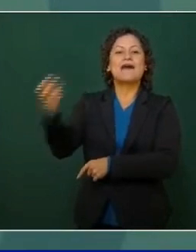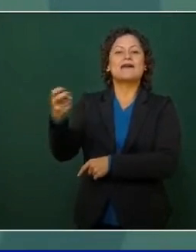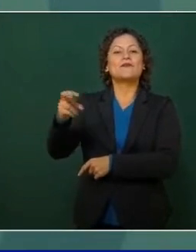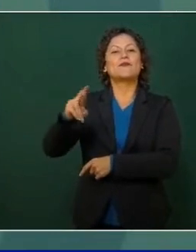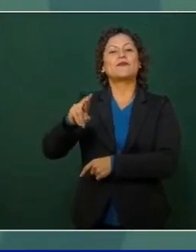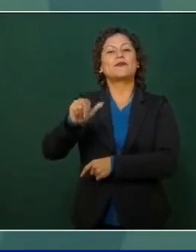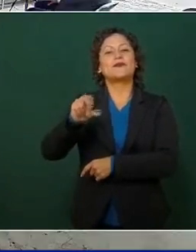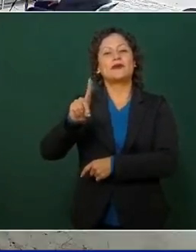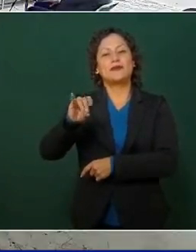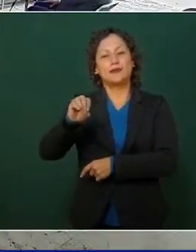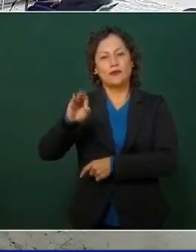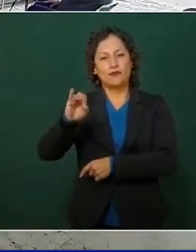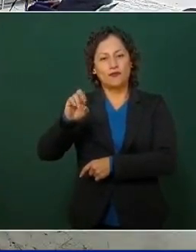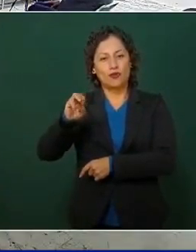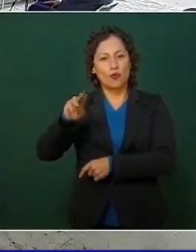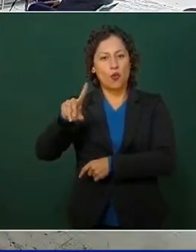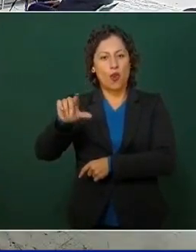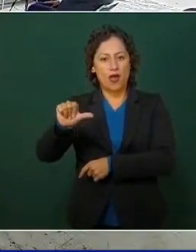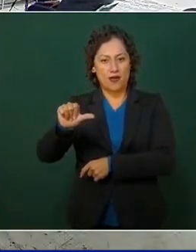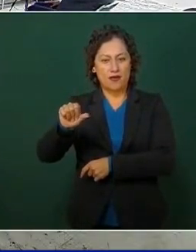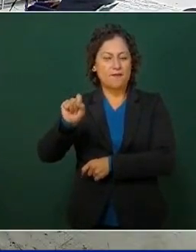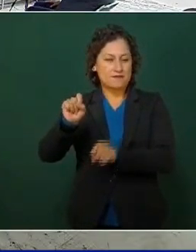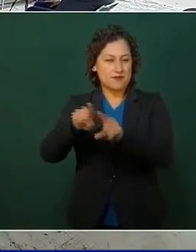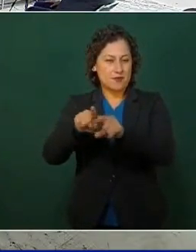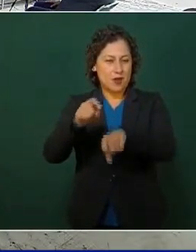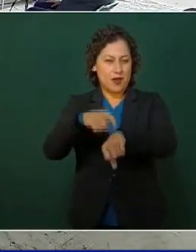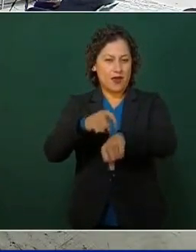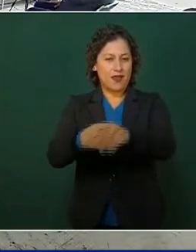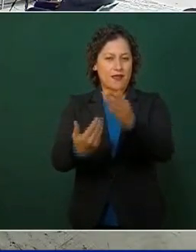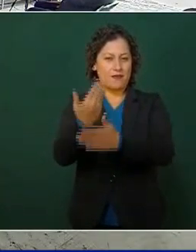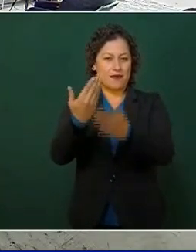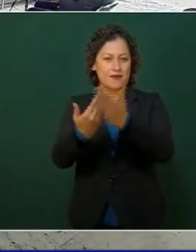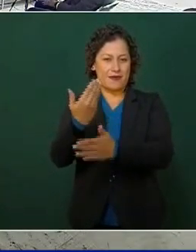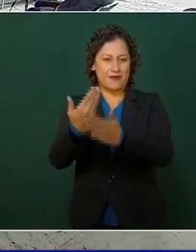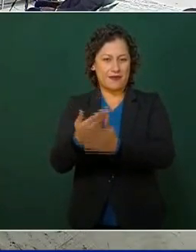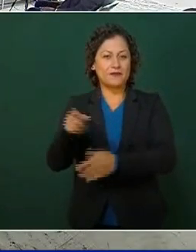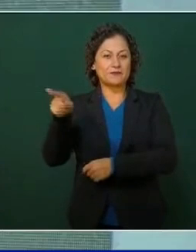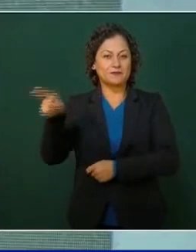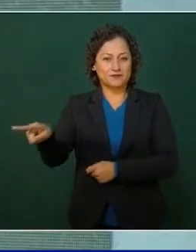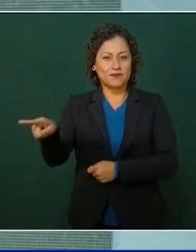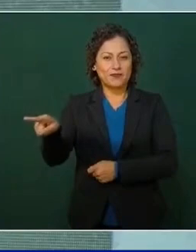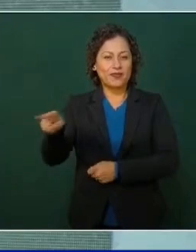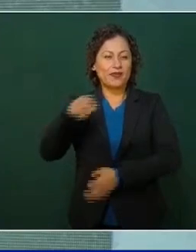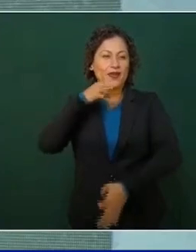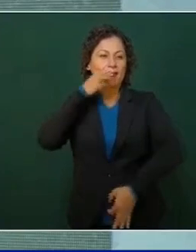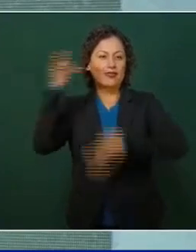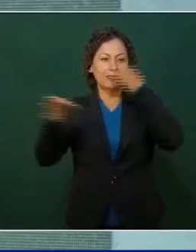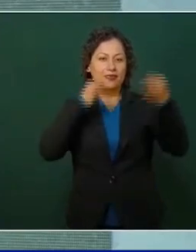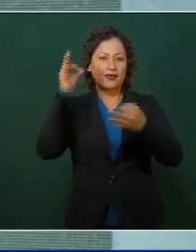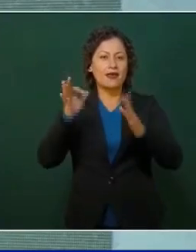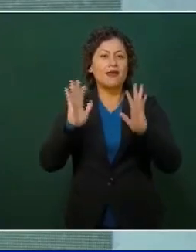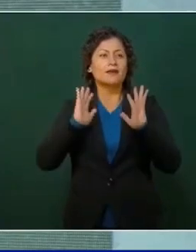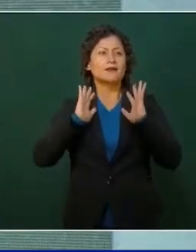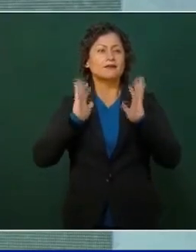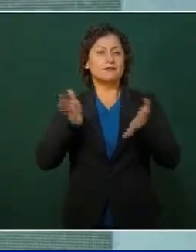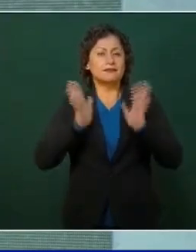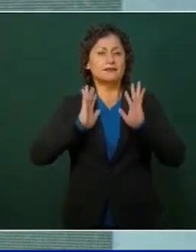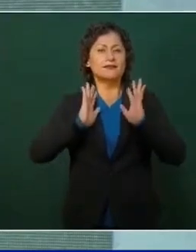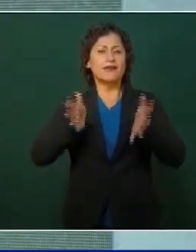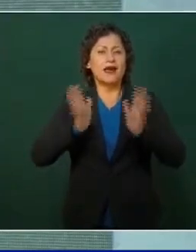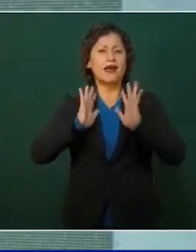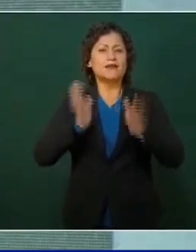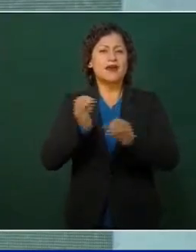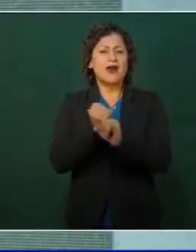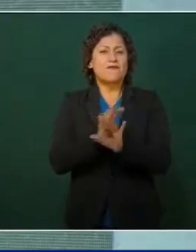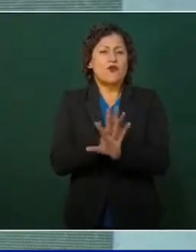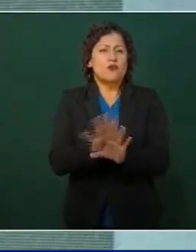Uno de Radio Fórmula que pasa en la mañana. Empieza. Ya tengo toda la información